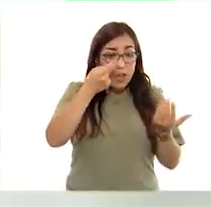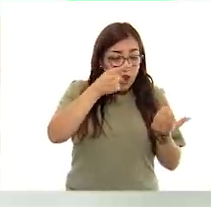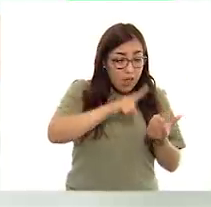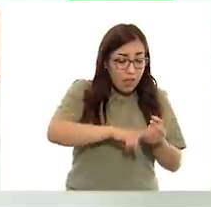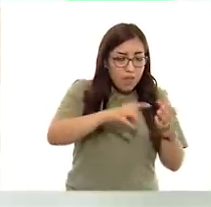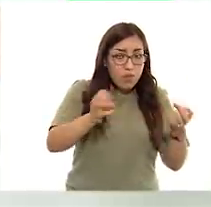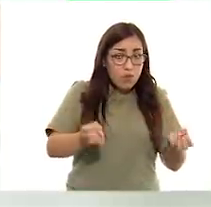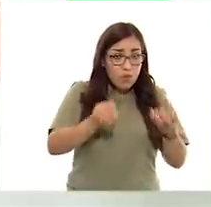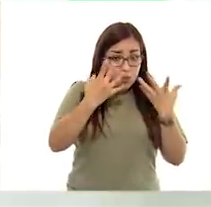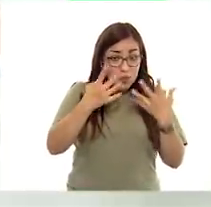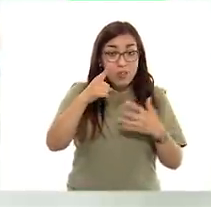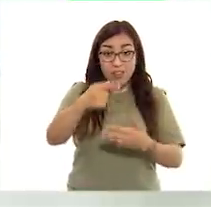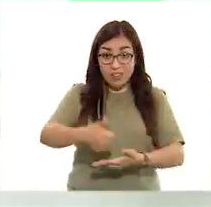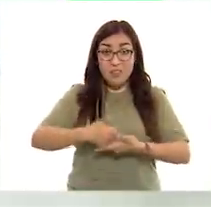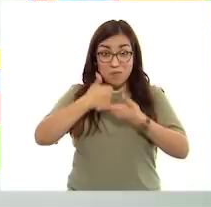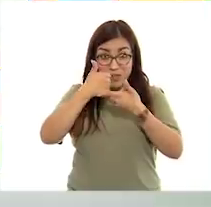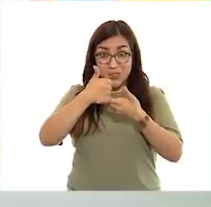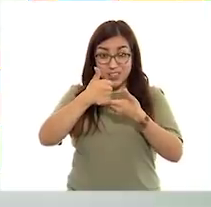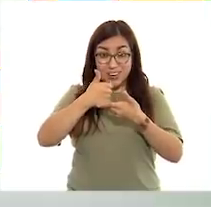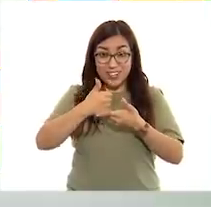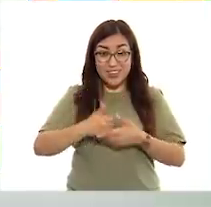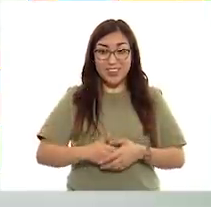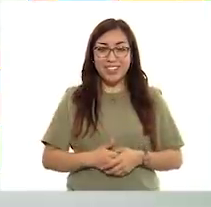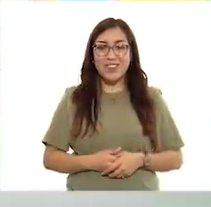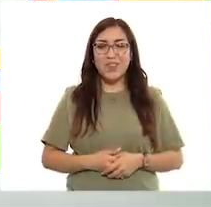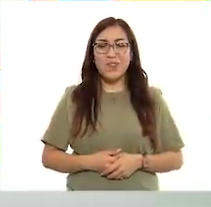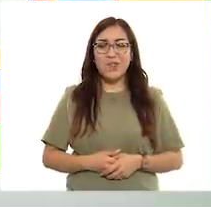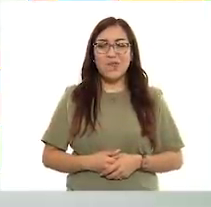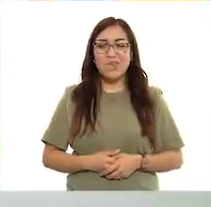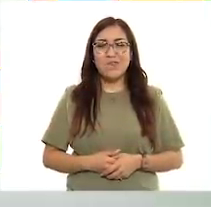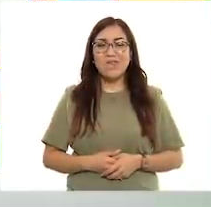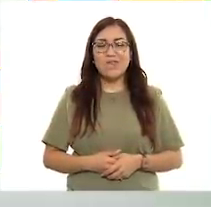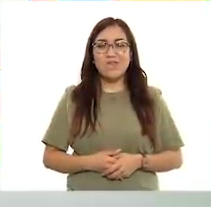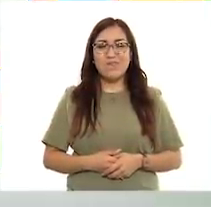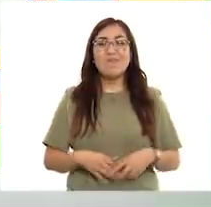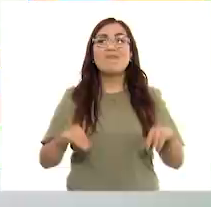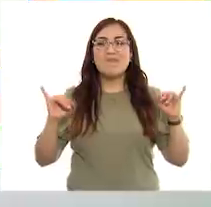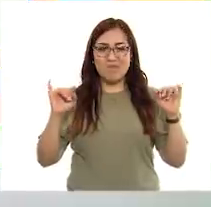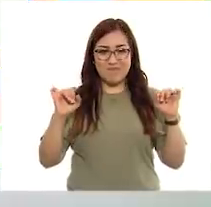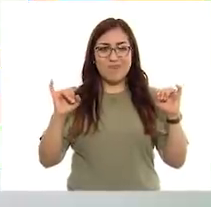¿Me ayudan a saber? ¡Sí! ¡Sí!